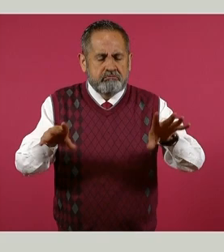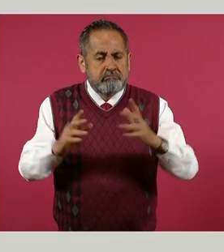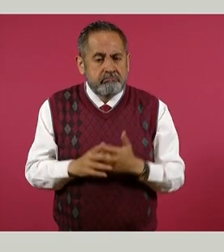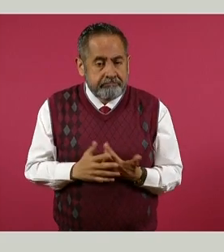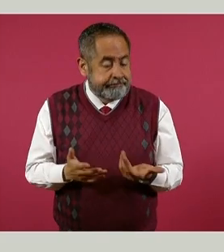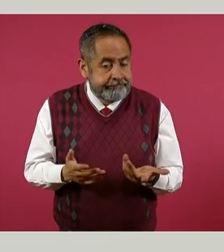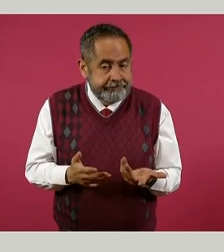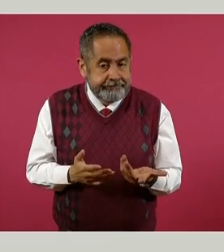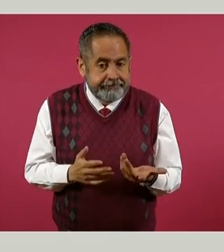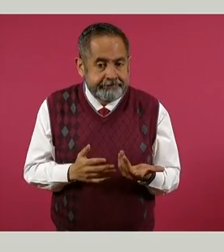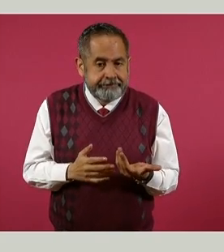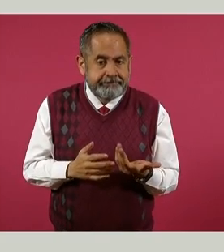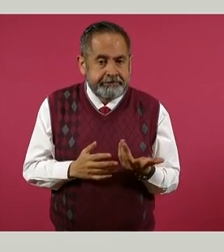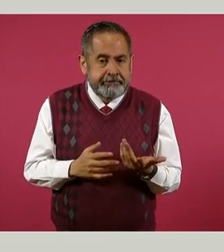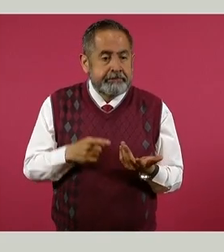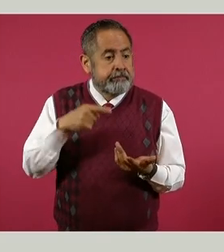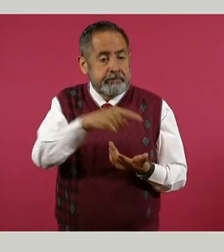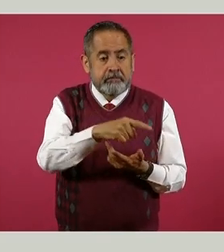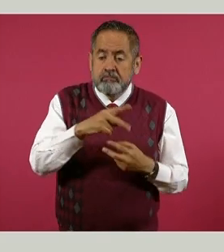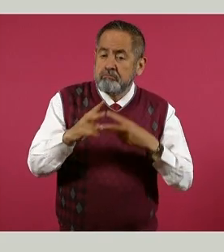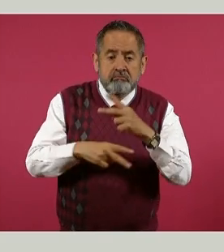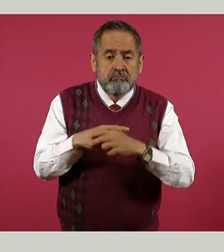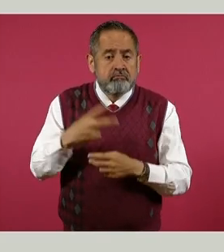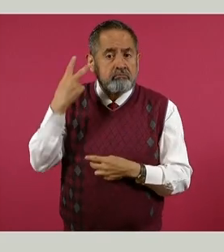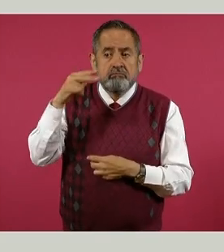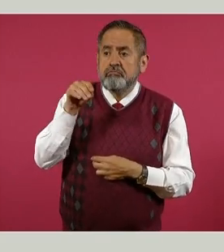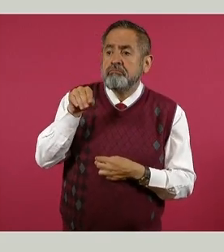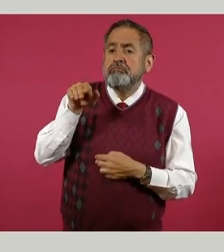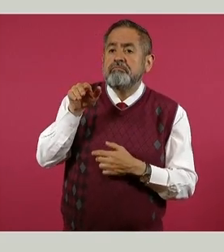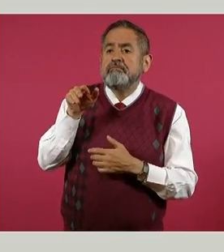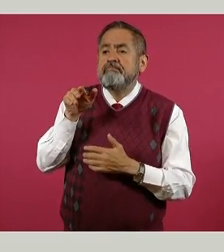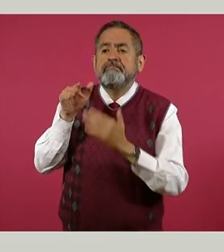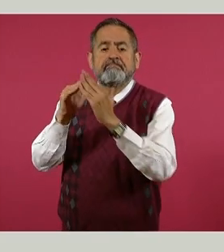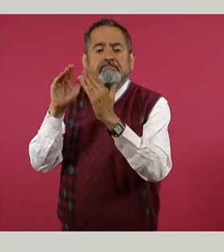no van a visitar las casas,